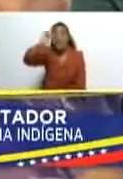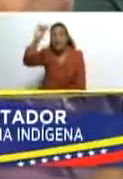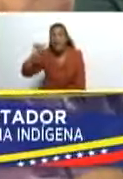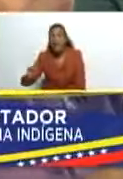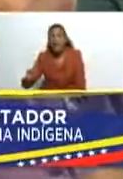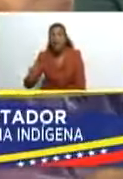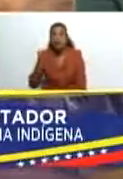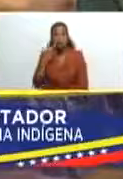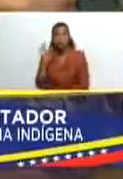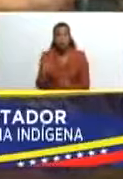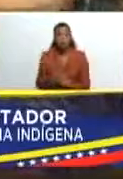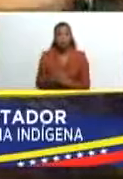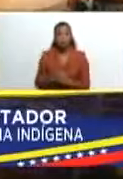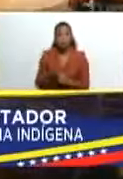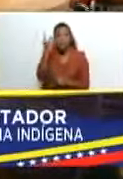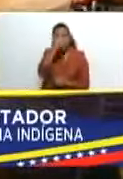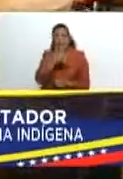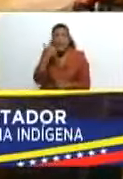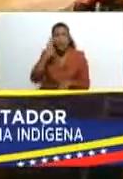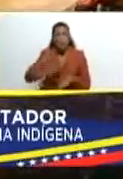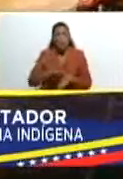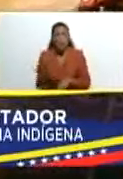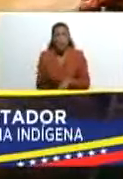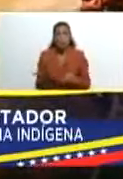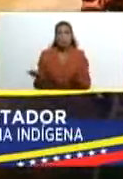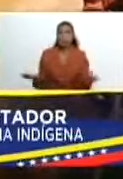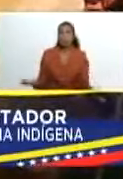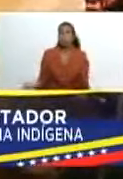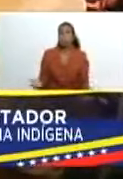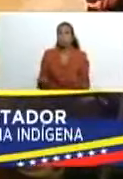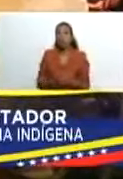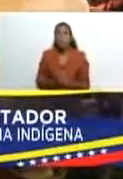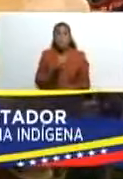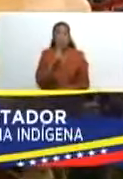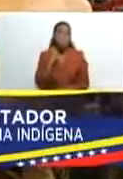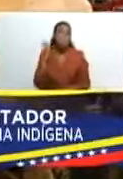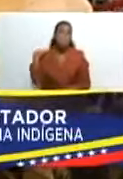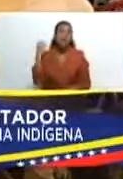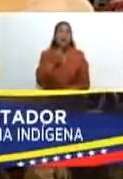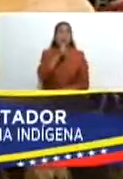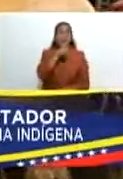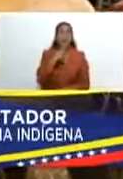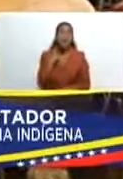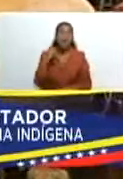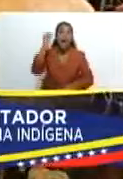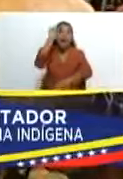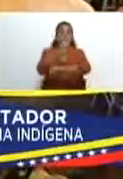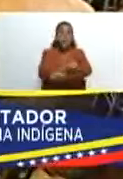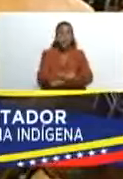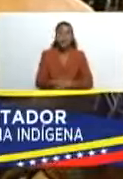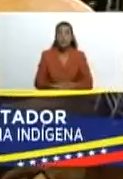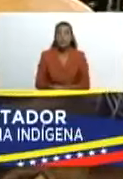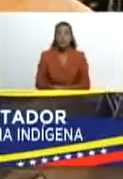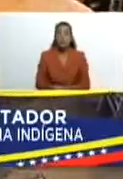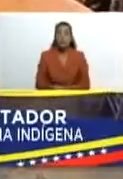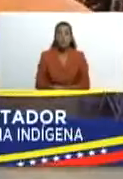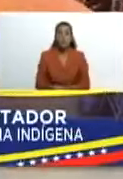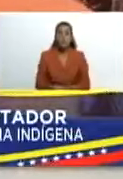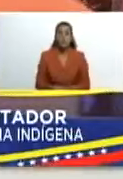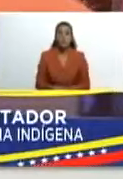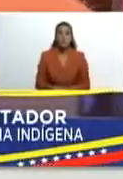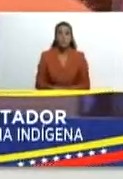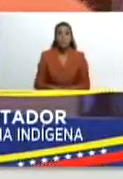¿Qué dices tú, Casimira? ¿Por qué de Nigeria? Mi bisabuelo fue esclavo en el estado